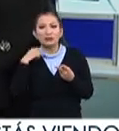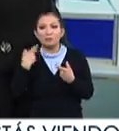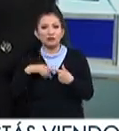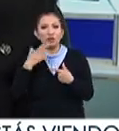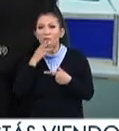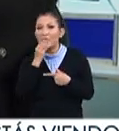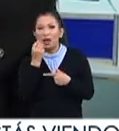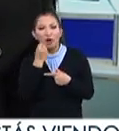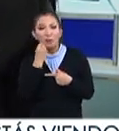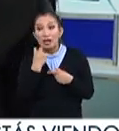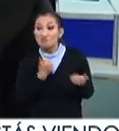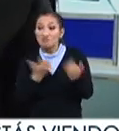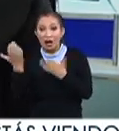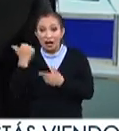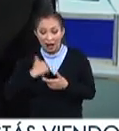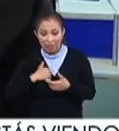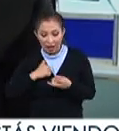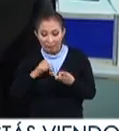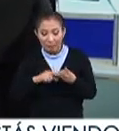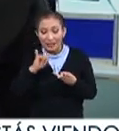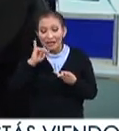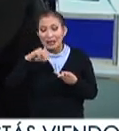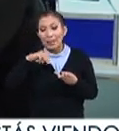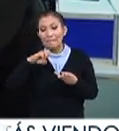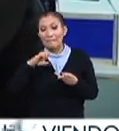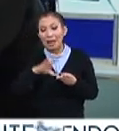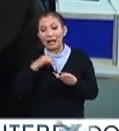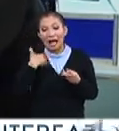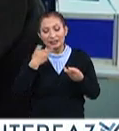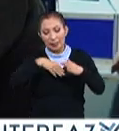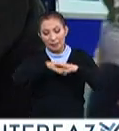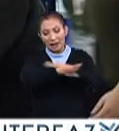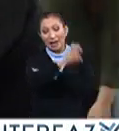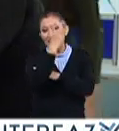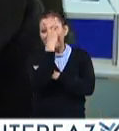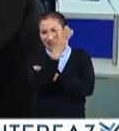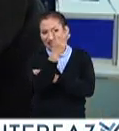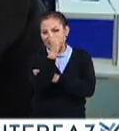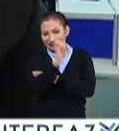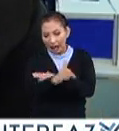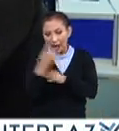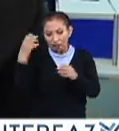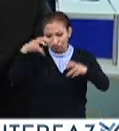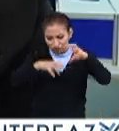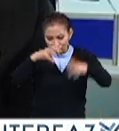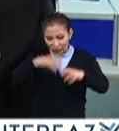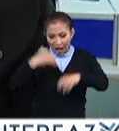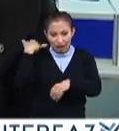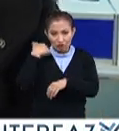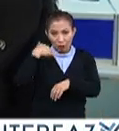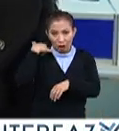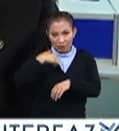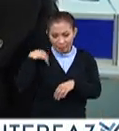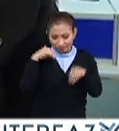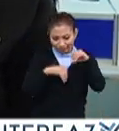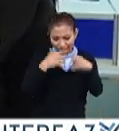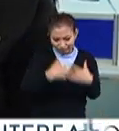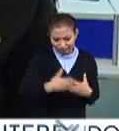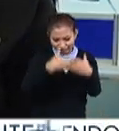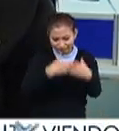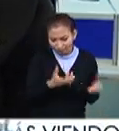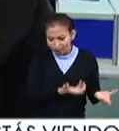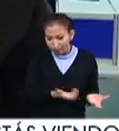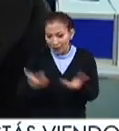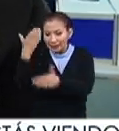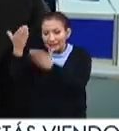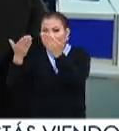que ya está exportando a Canadá. Tenemos InMake, que hace impresoras de 3D ensambladas en Yucatán, que